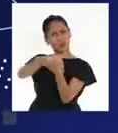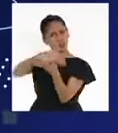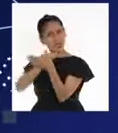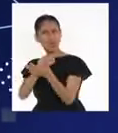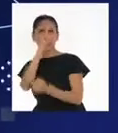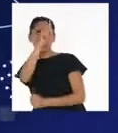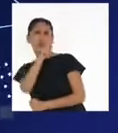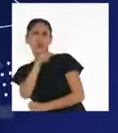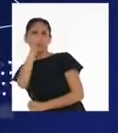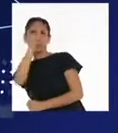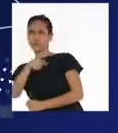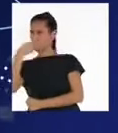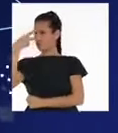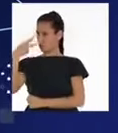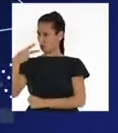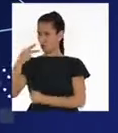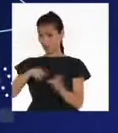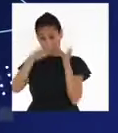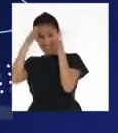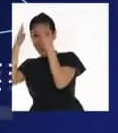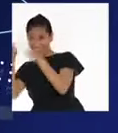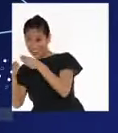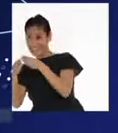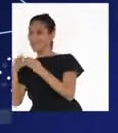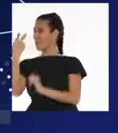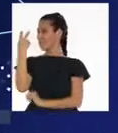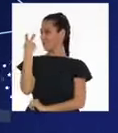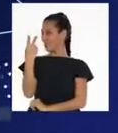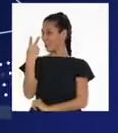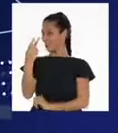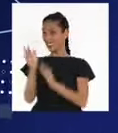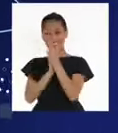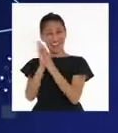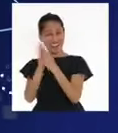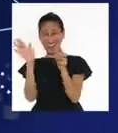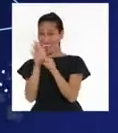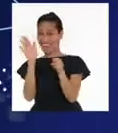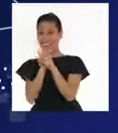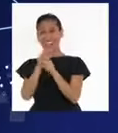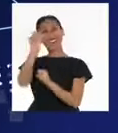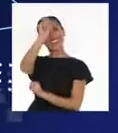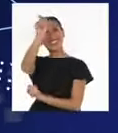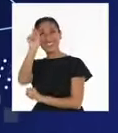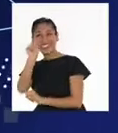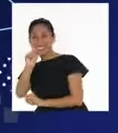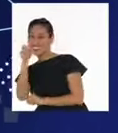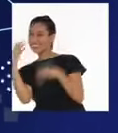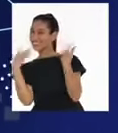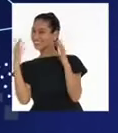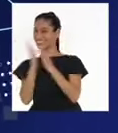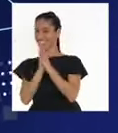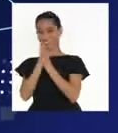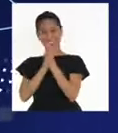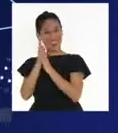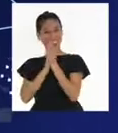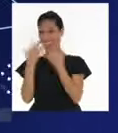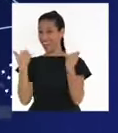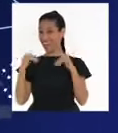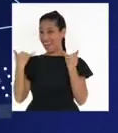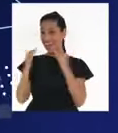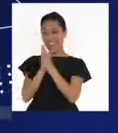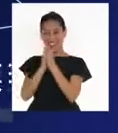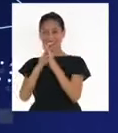así que su frecuencia es dos. ¡Ay! ¡Completamos la tabla! ¡Ay! ¡Completamos la tabla!